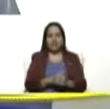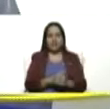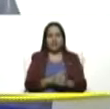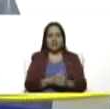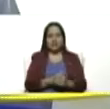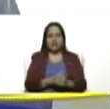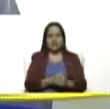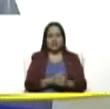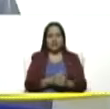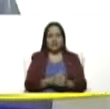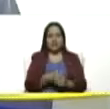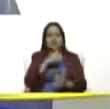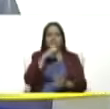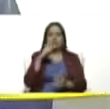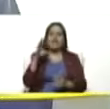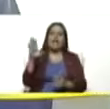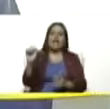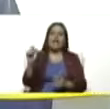Variedad Caturra,